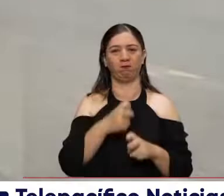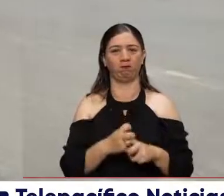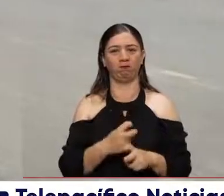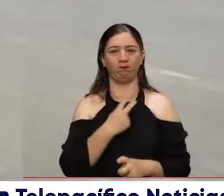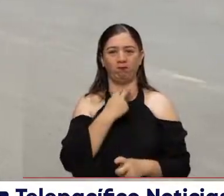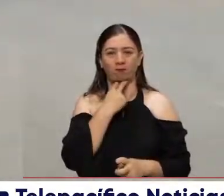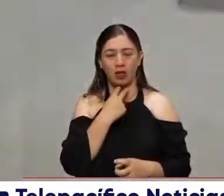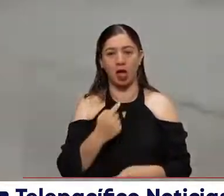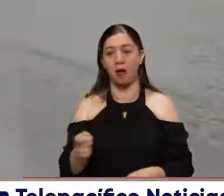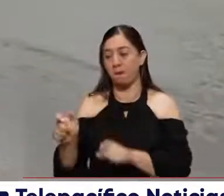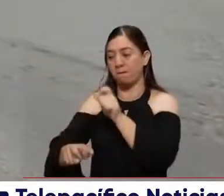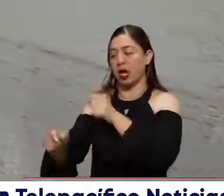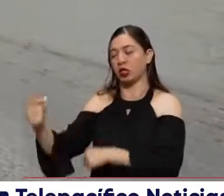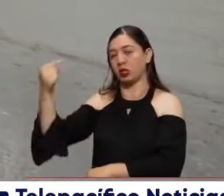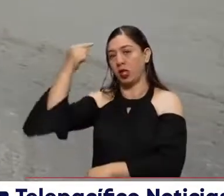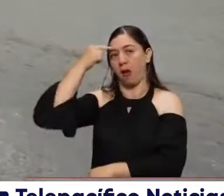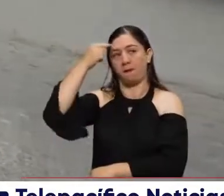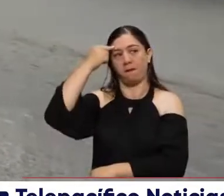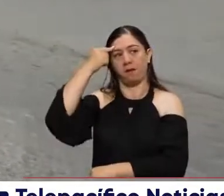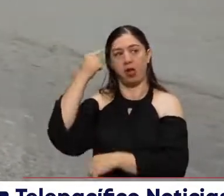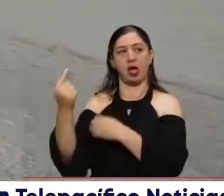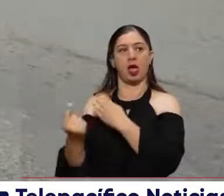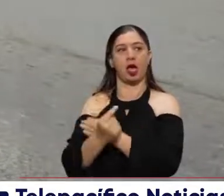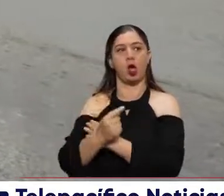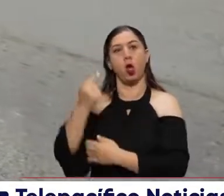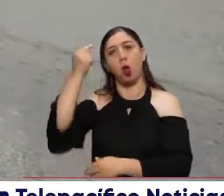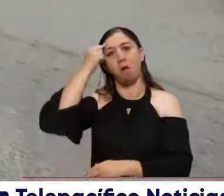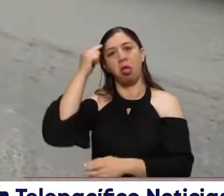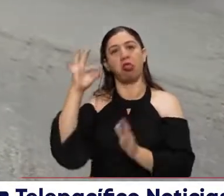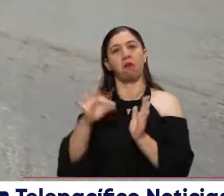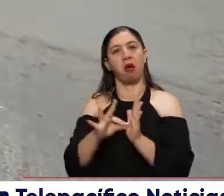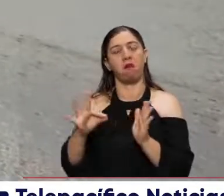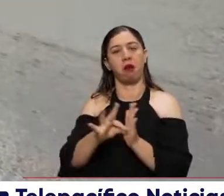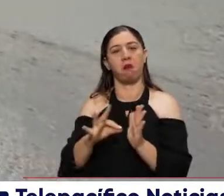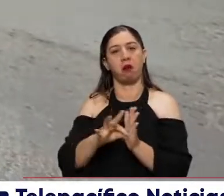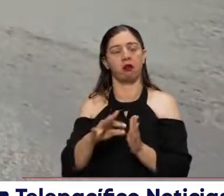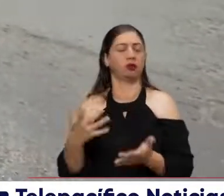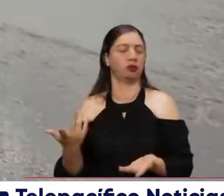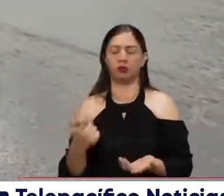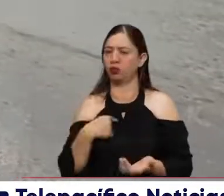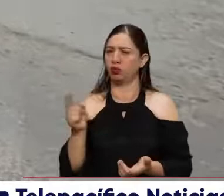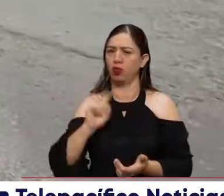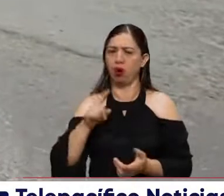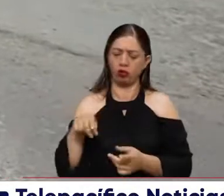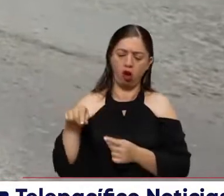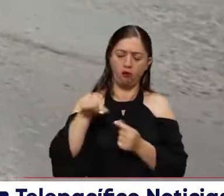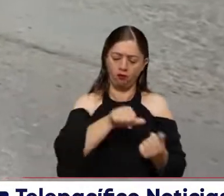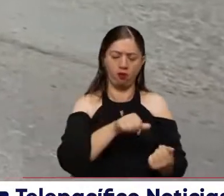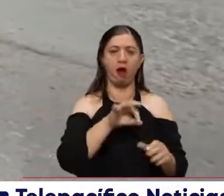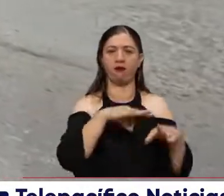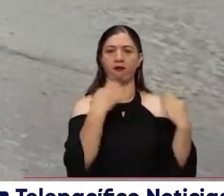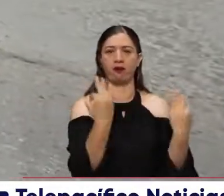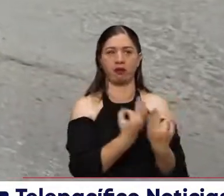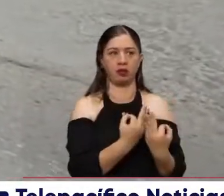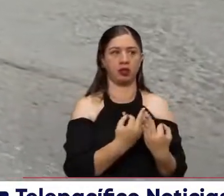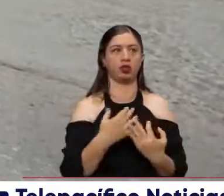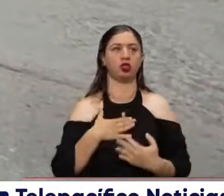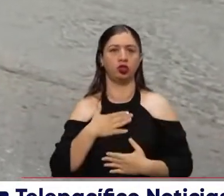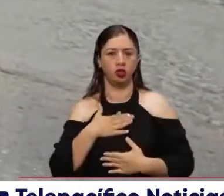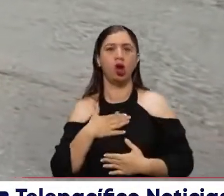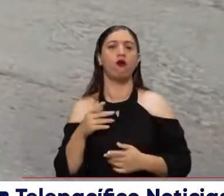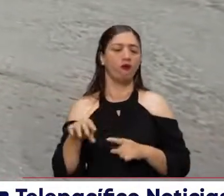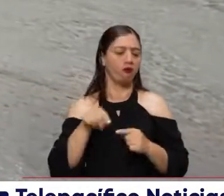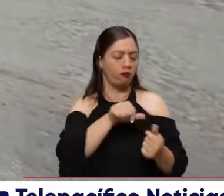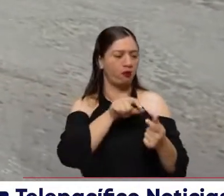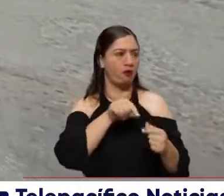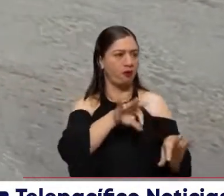La gente piensa que solamente es para comprar alucinógenos. No, yo lo hago para mi familia. Yo lo hago para mi